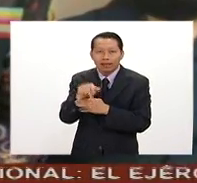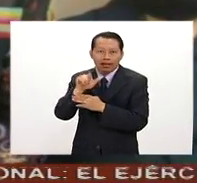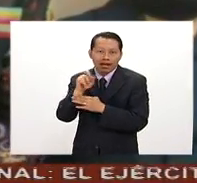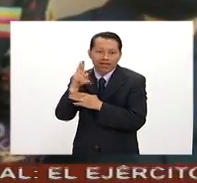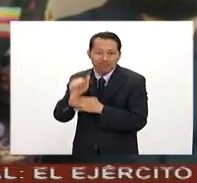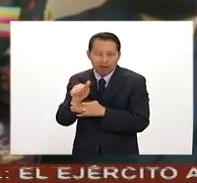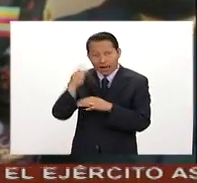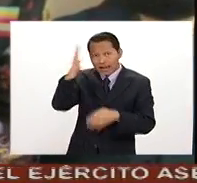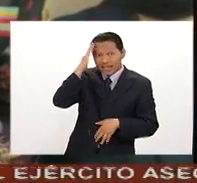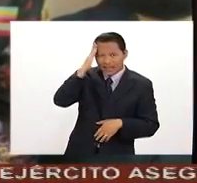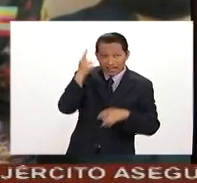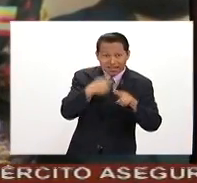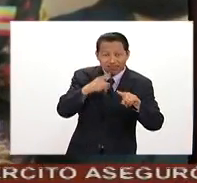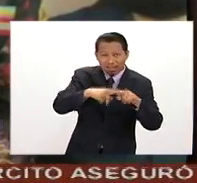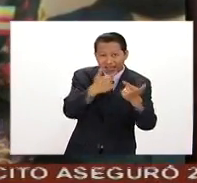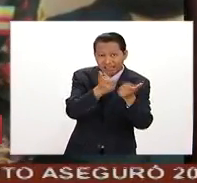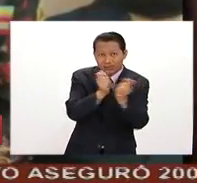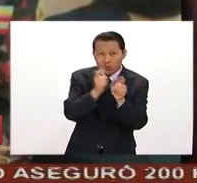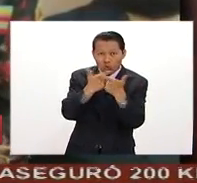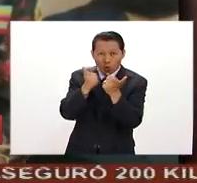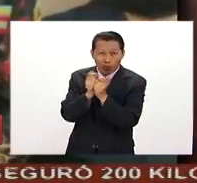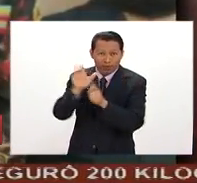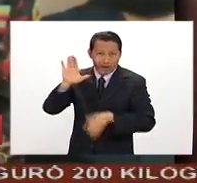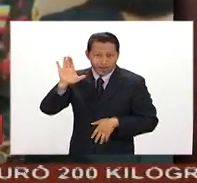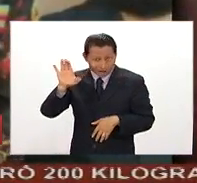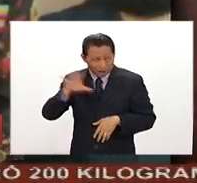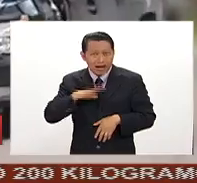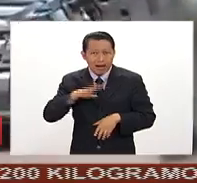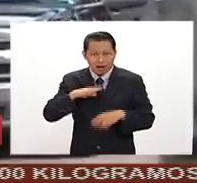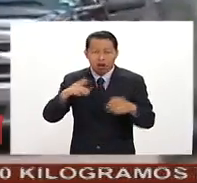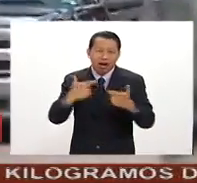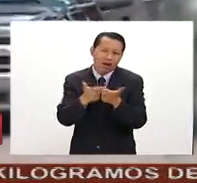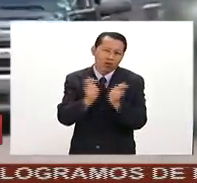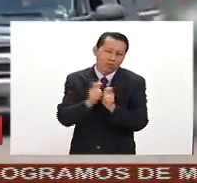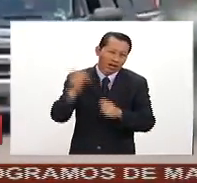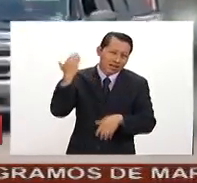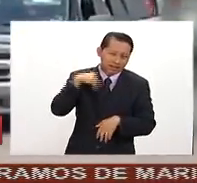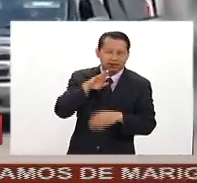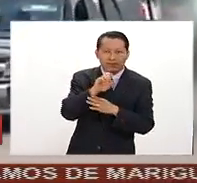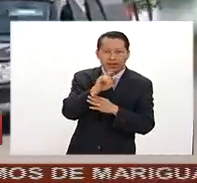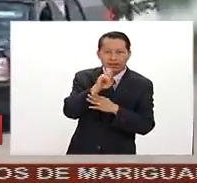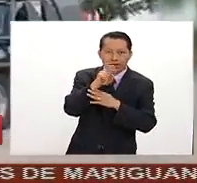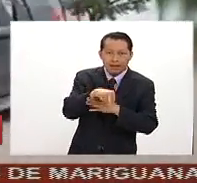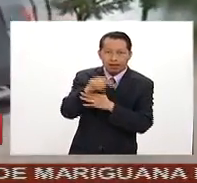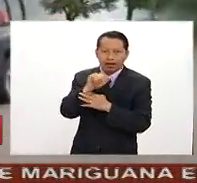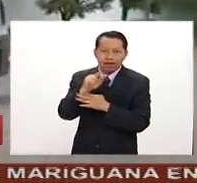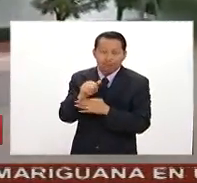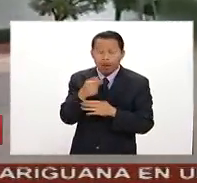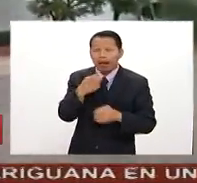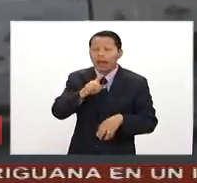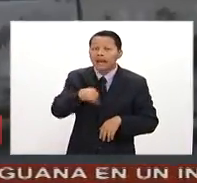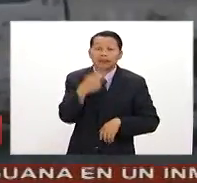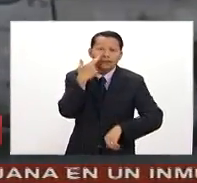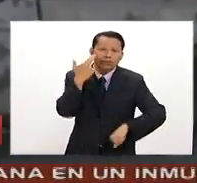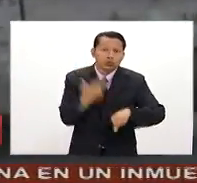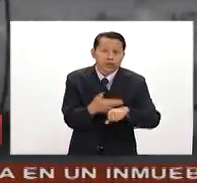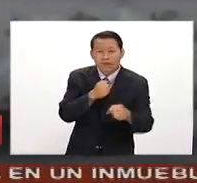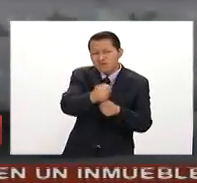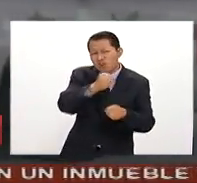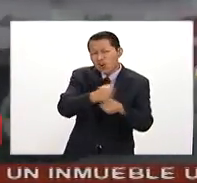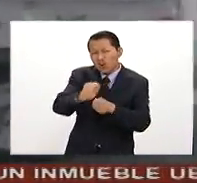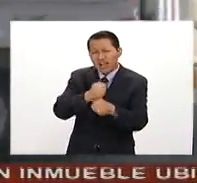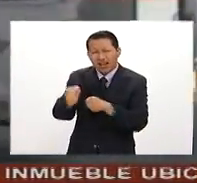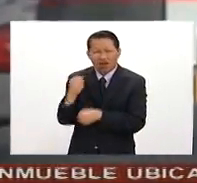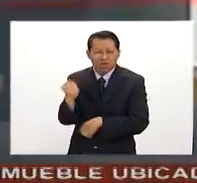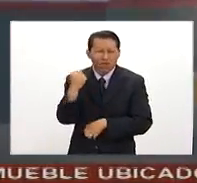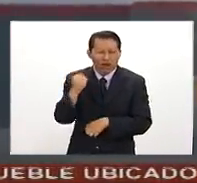actual de distintas células criminales de lo que fue el cártel de los Beltrán Leiva y como una de las responsables de la violencia extrema que se ha